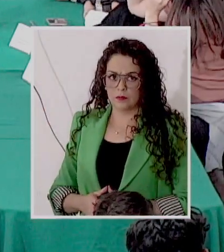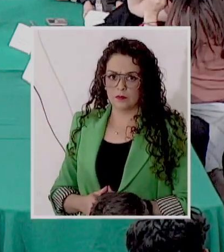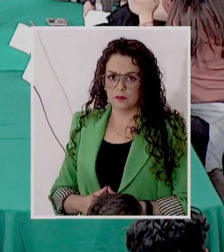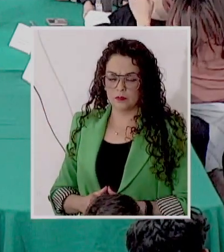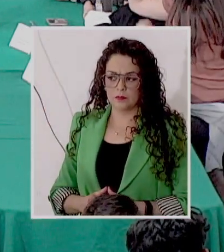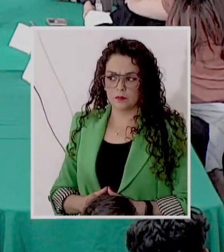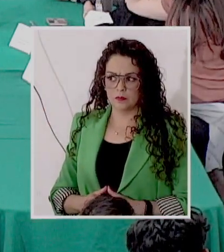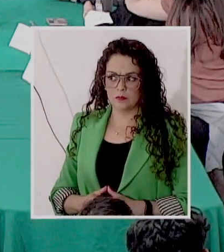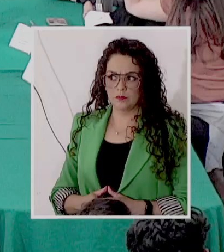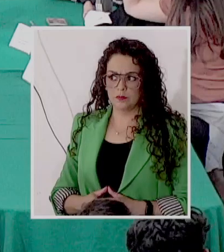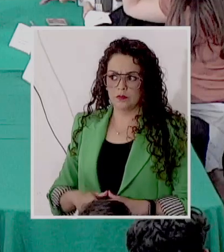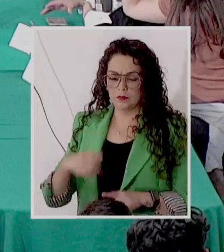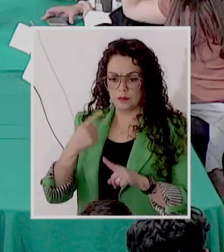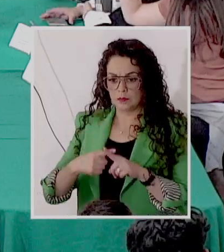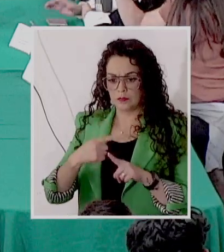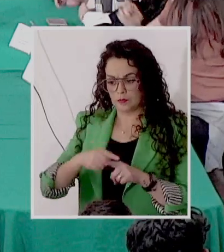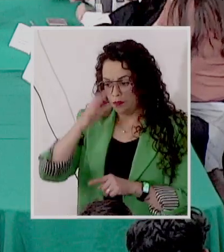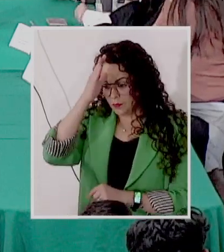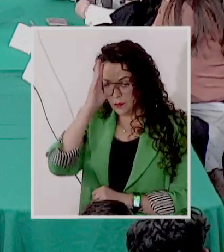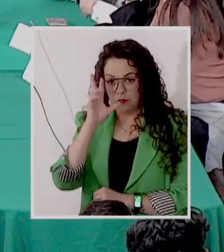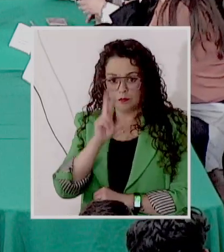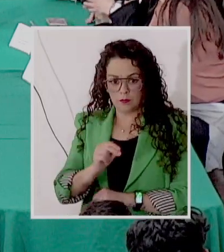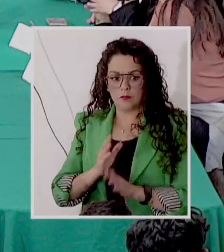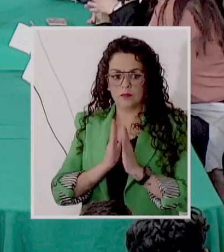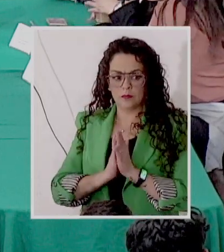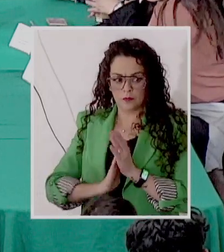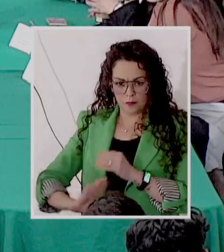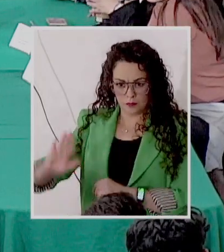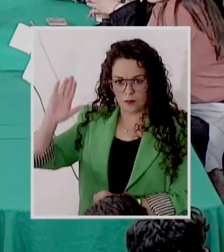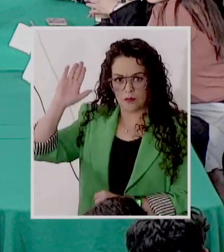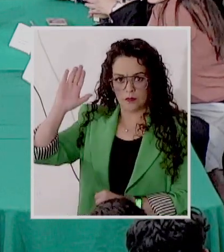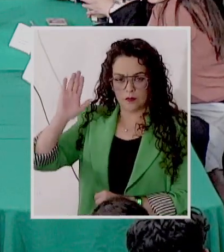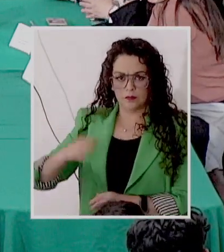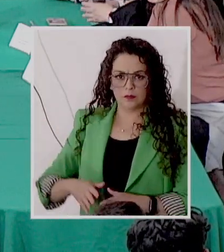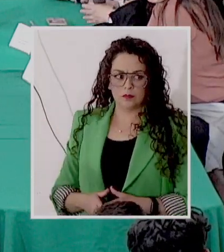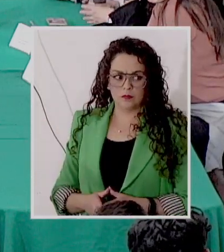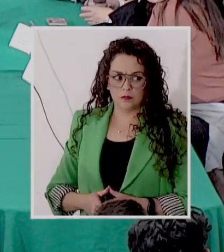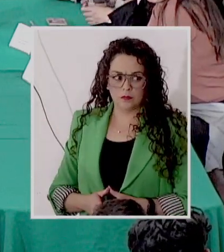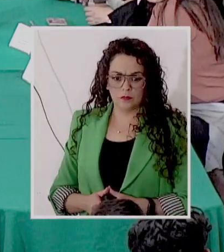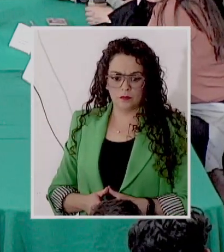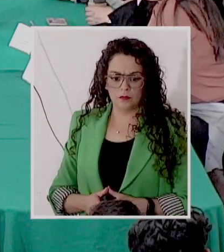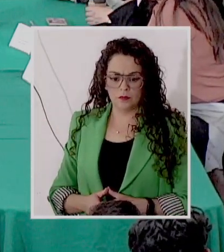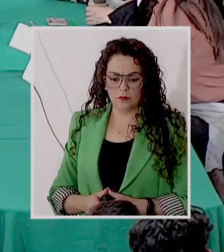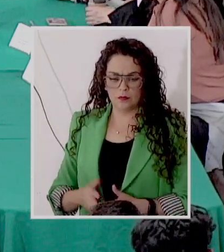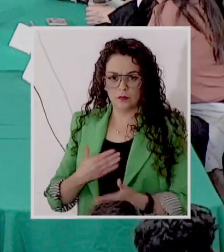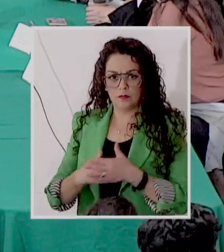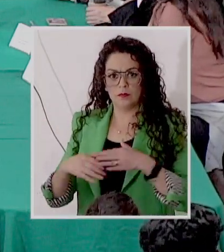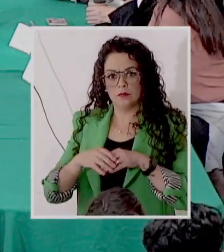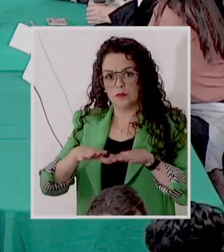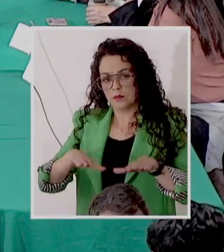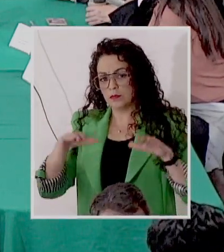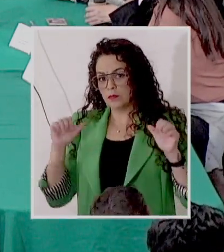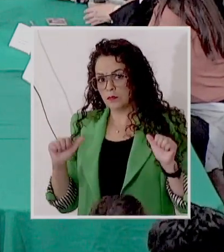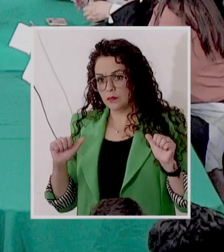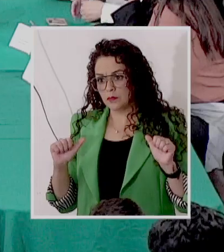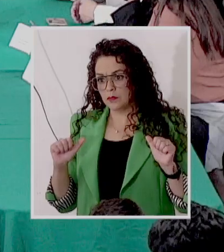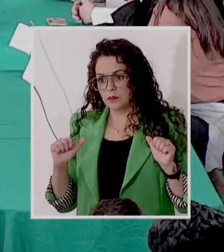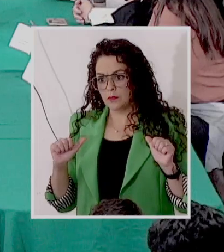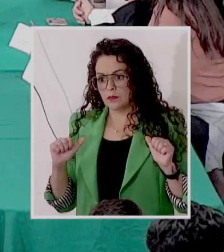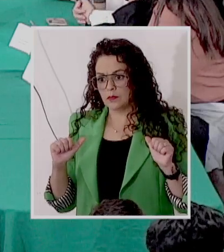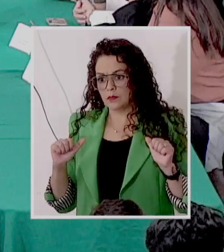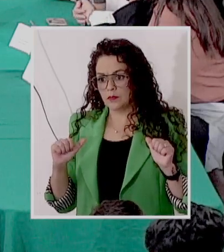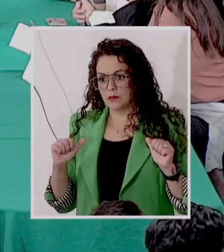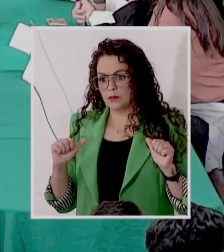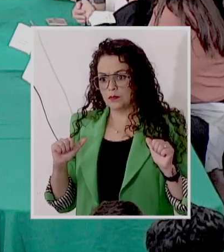Quienes estén por la negativa, sírvanse manifestarlo levantando la mano. Sí. ¿Abstenciones?